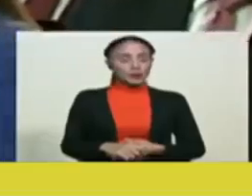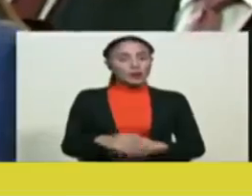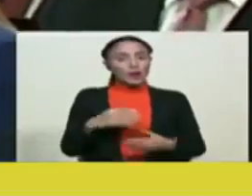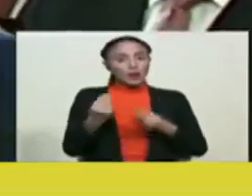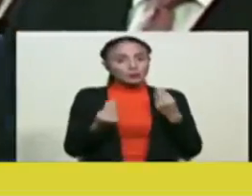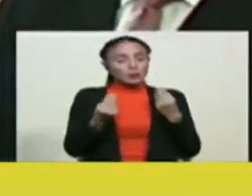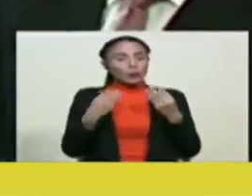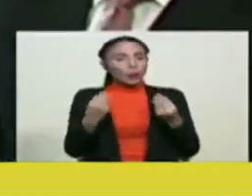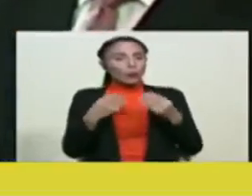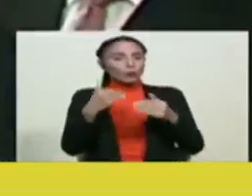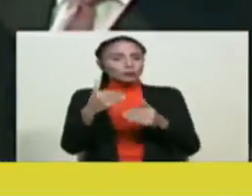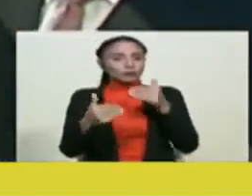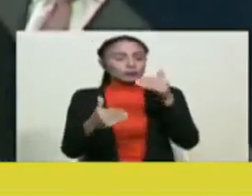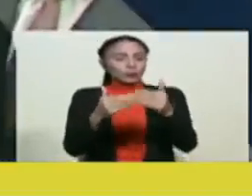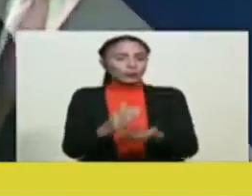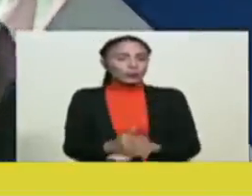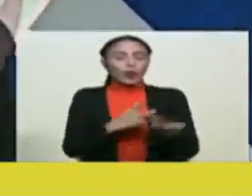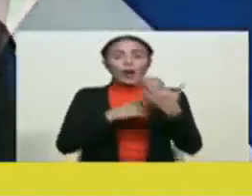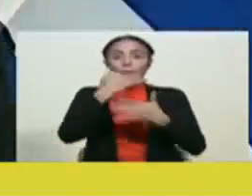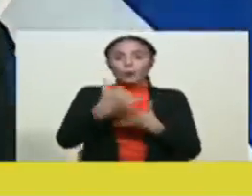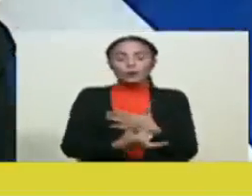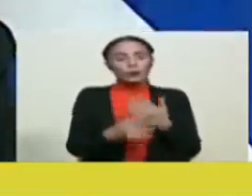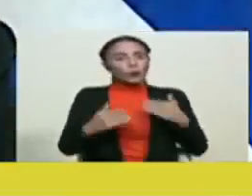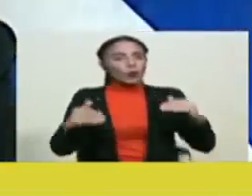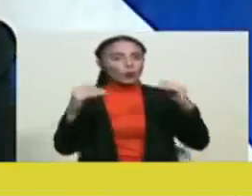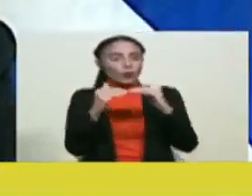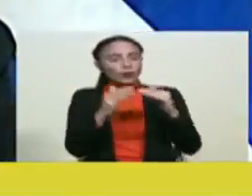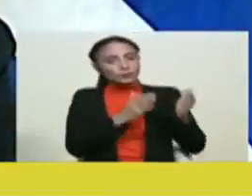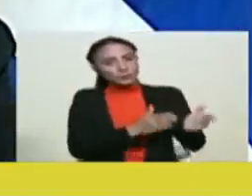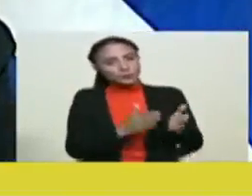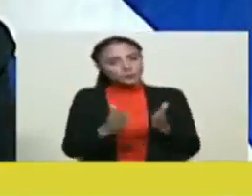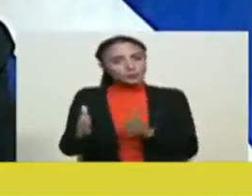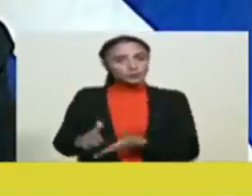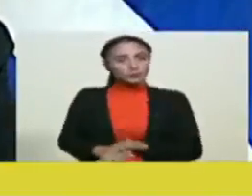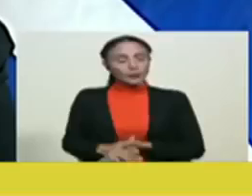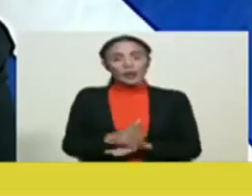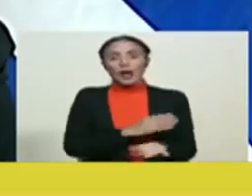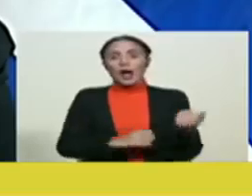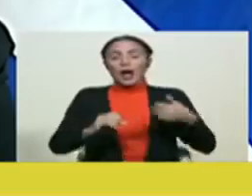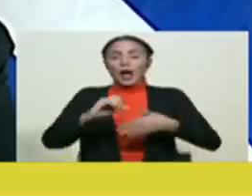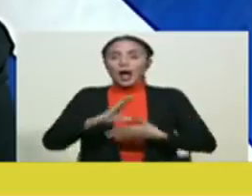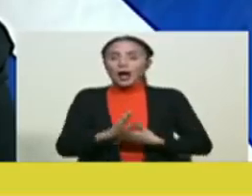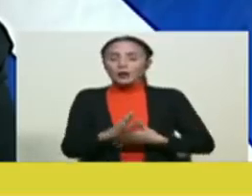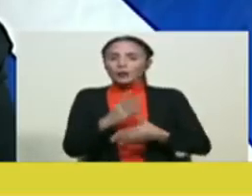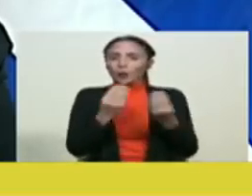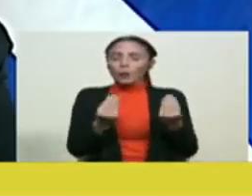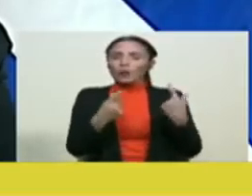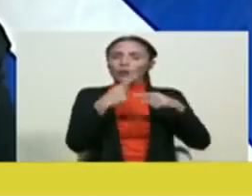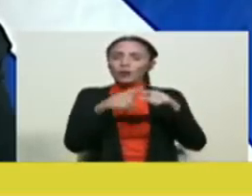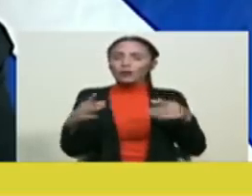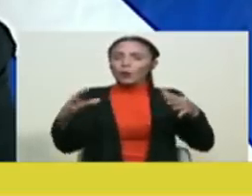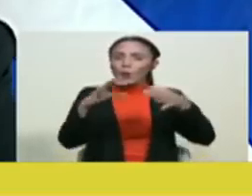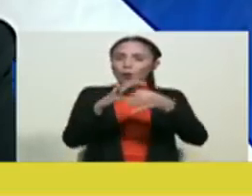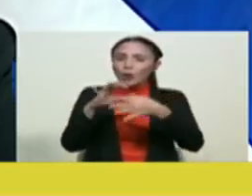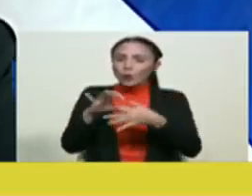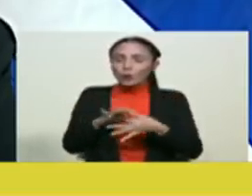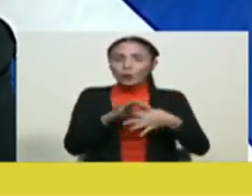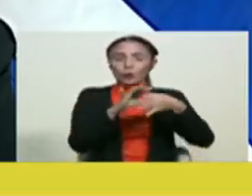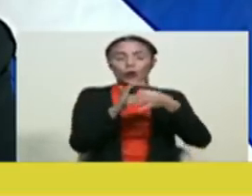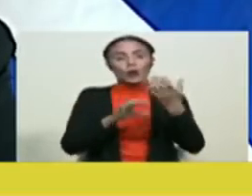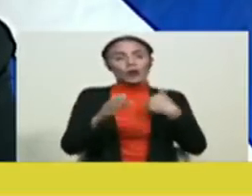camino de la historia se concretará en un proyecto común el alba la alianza bolivariana para los pueblos de nuestra américa